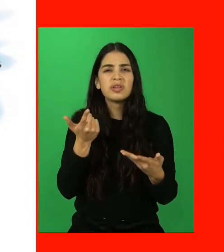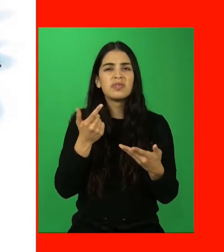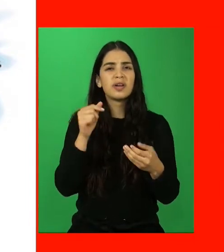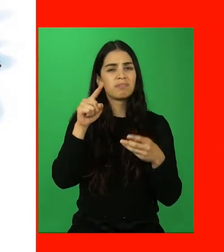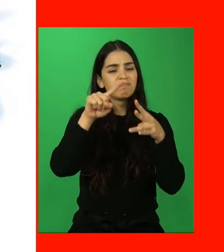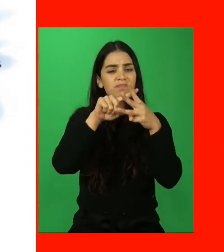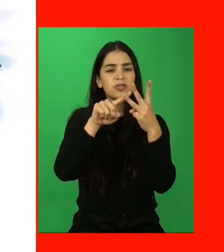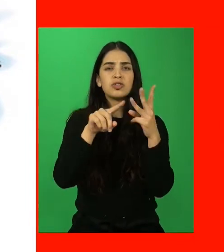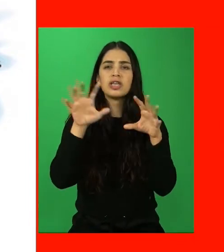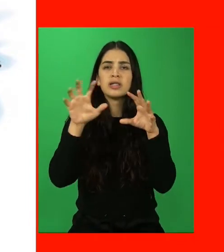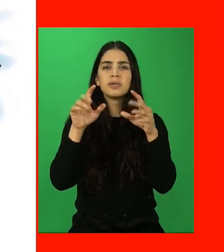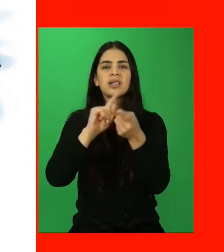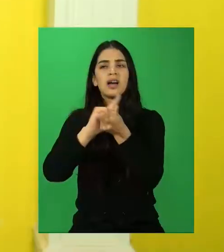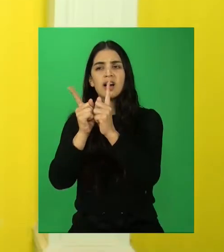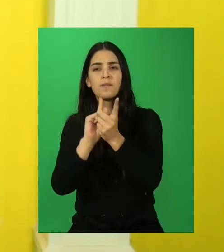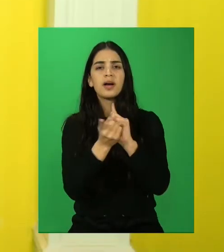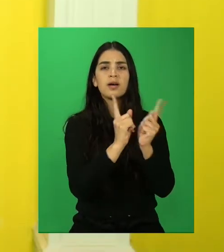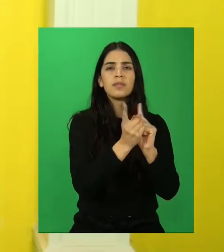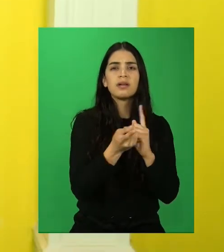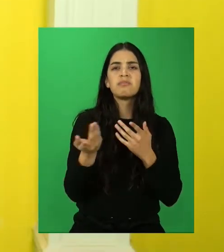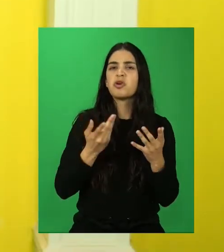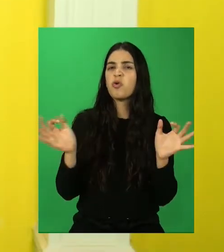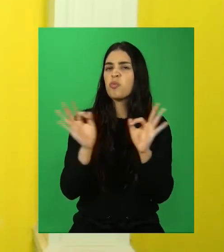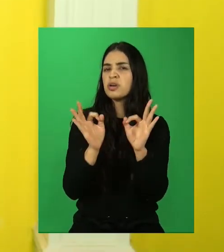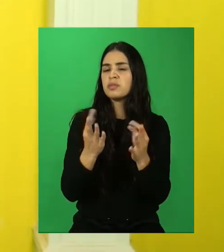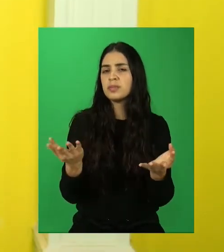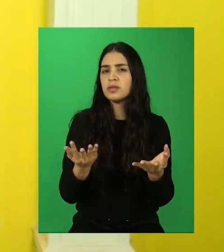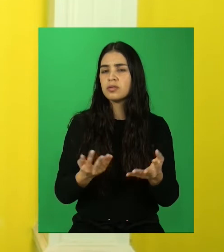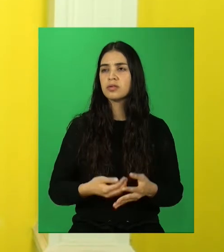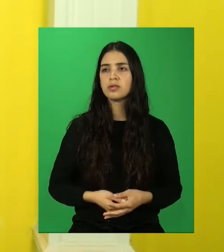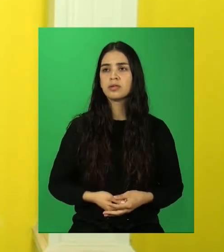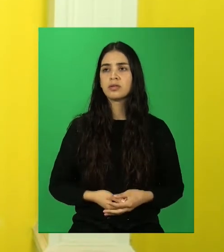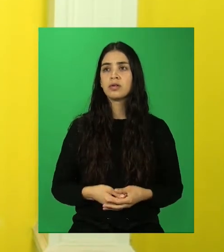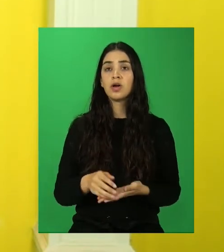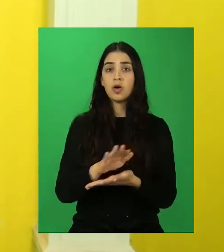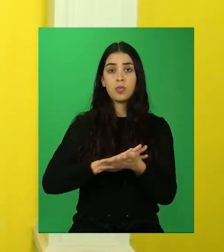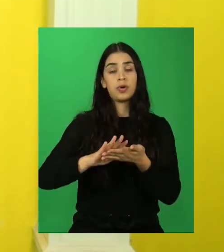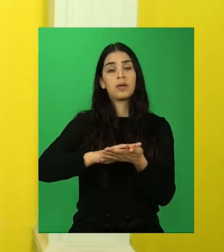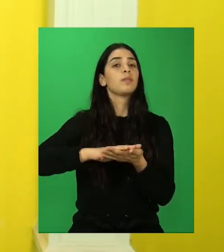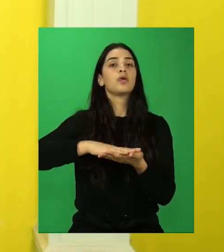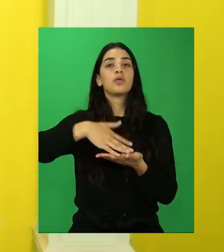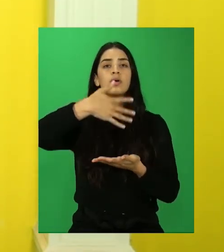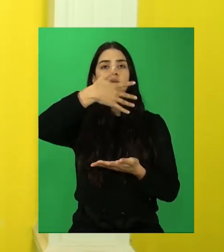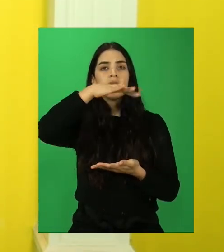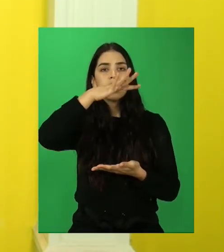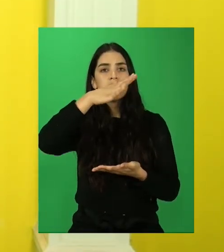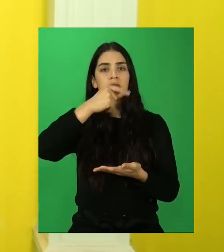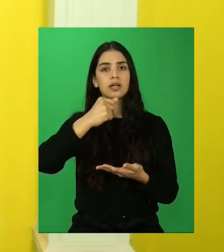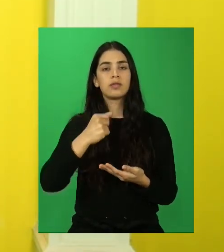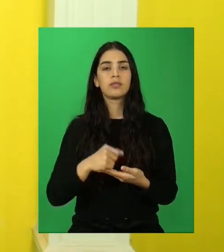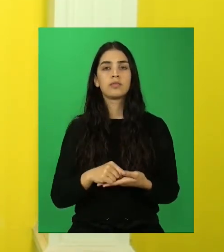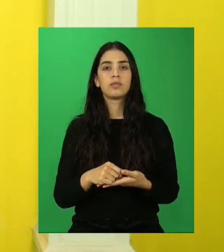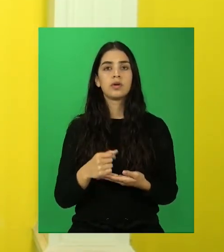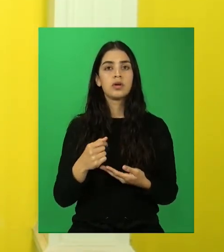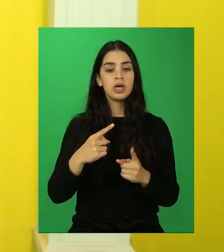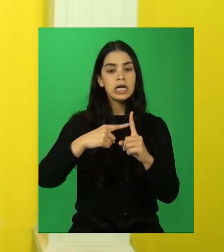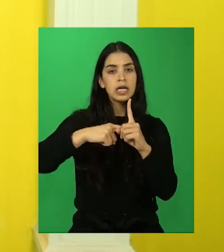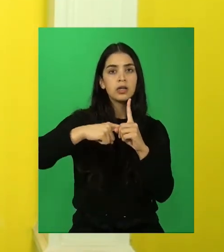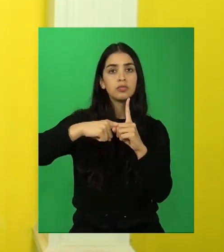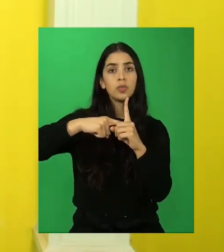y que pasan de uno hacia otro? Cuando es líquido y yo lo expongo a